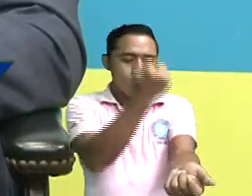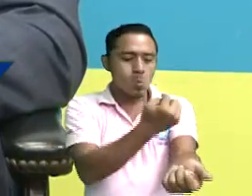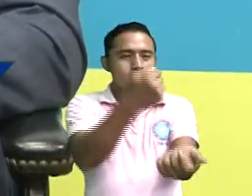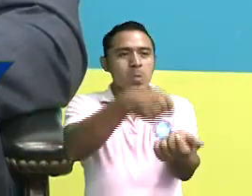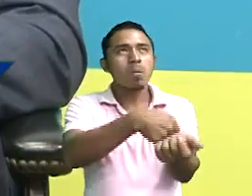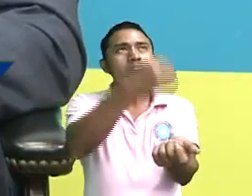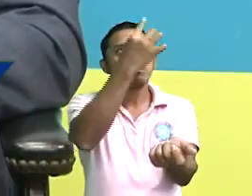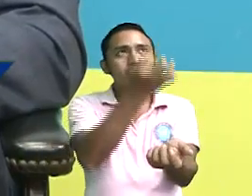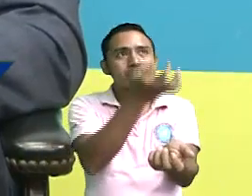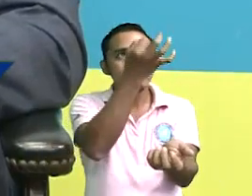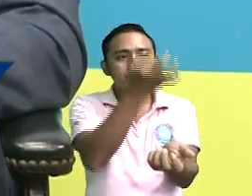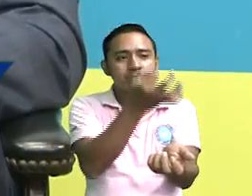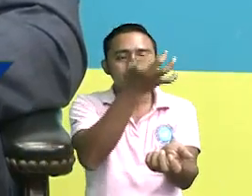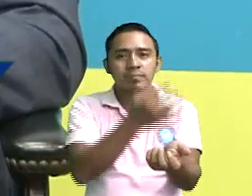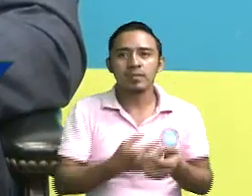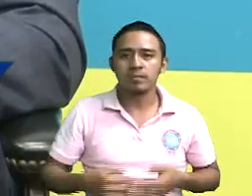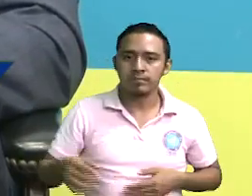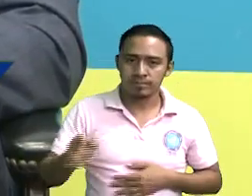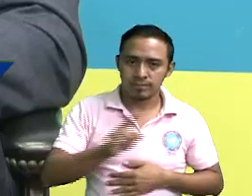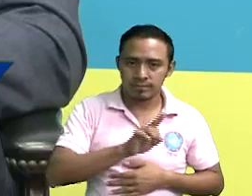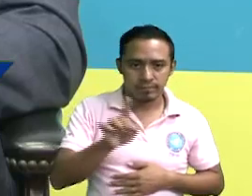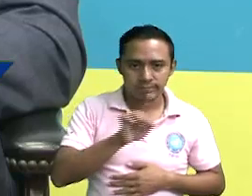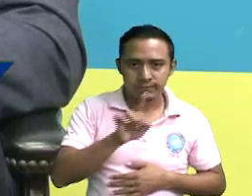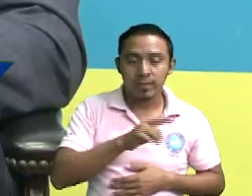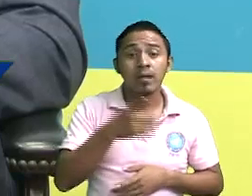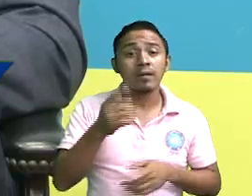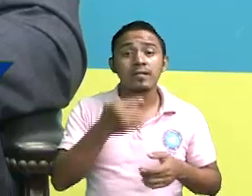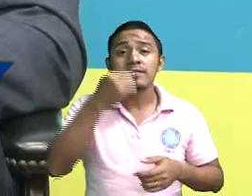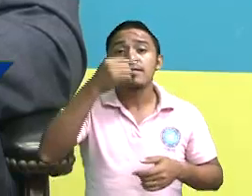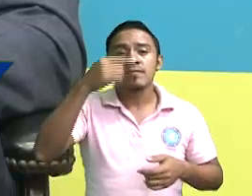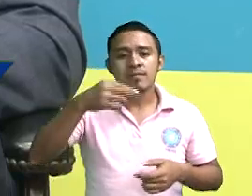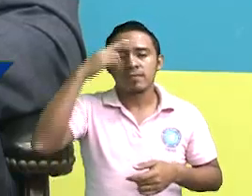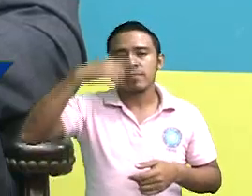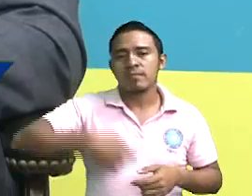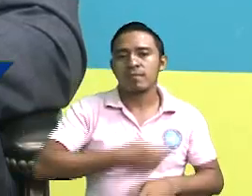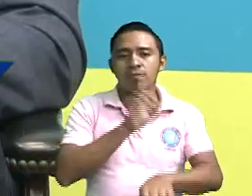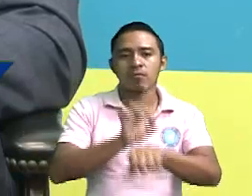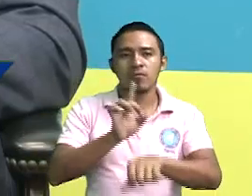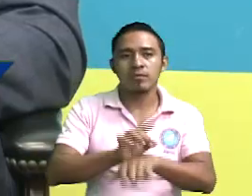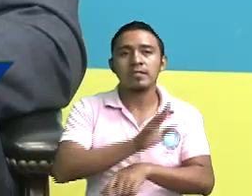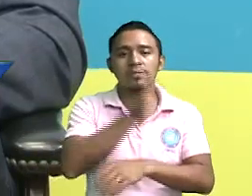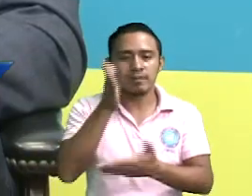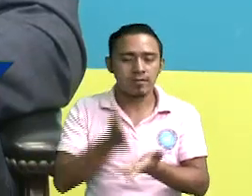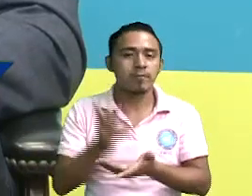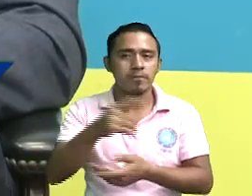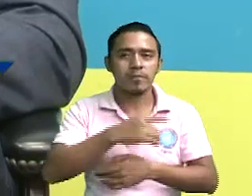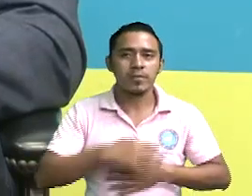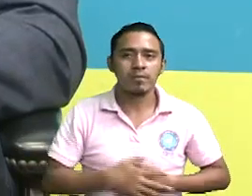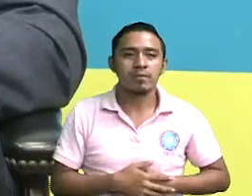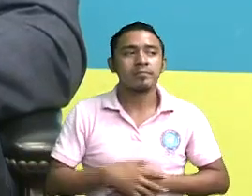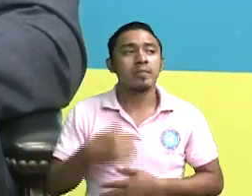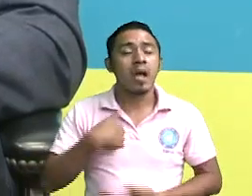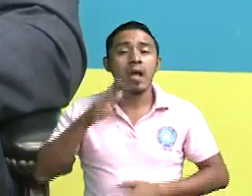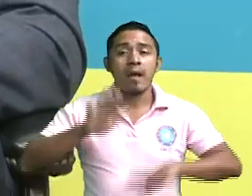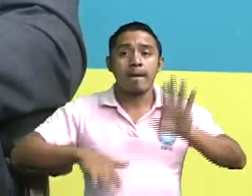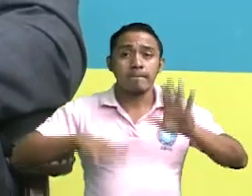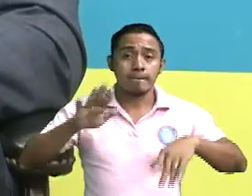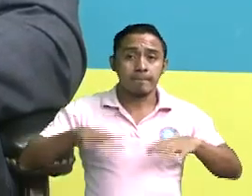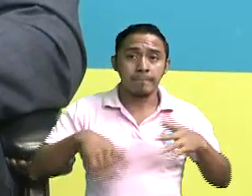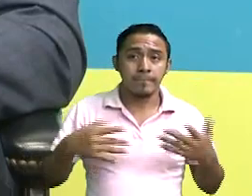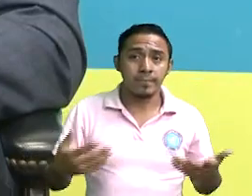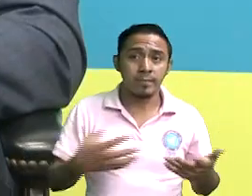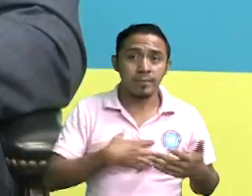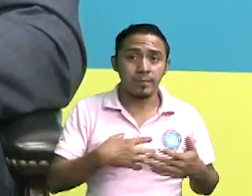La verdad que debe ser el médico el que debe de recomendar el tratamiento. Entonces, a veces nosotros subestimamos